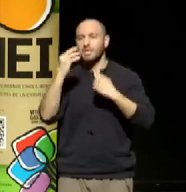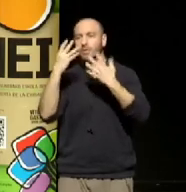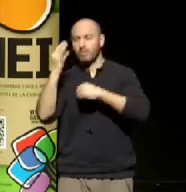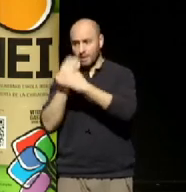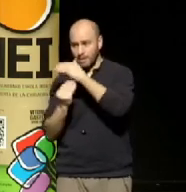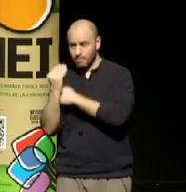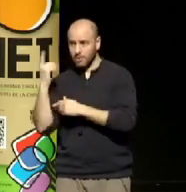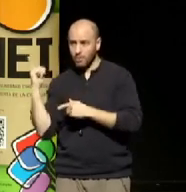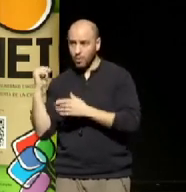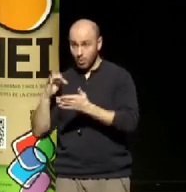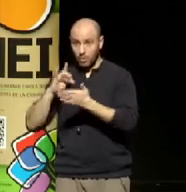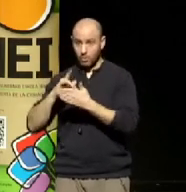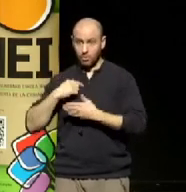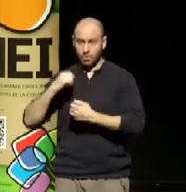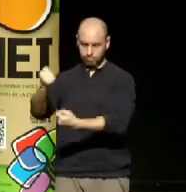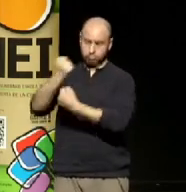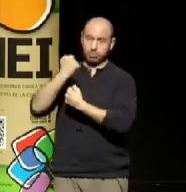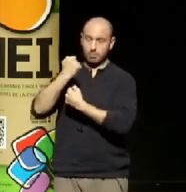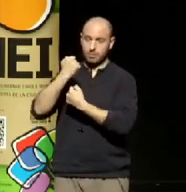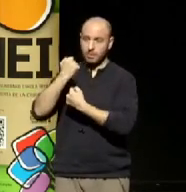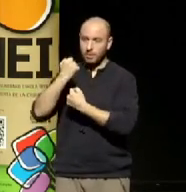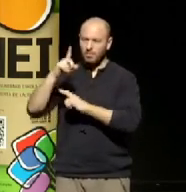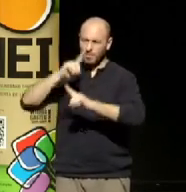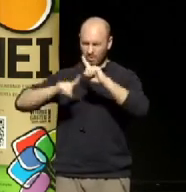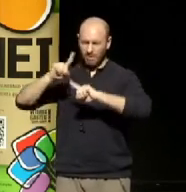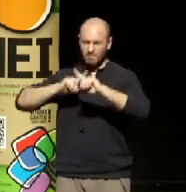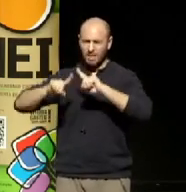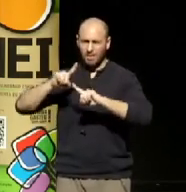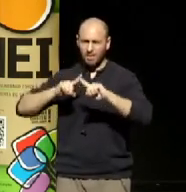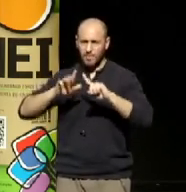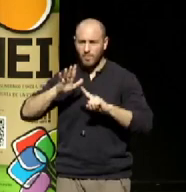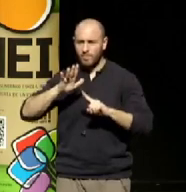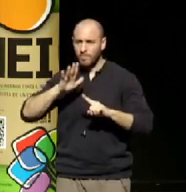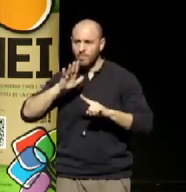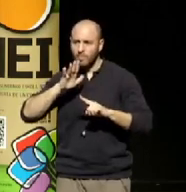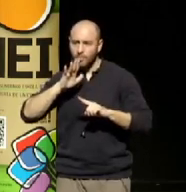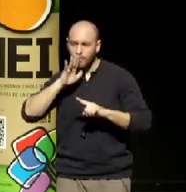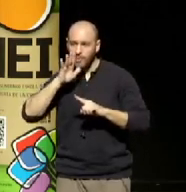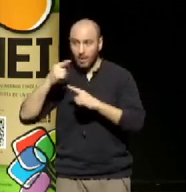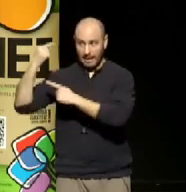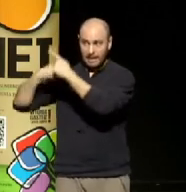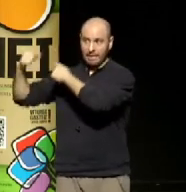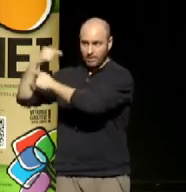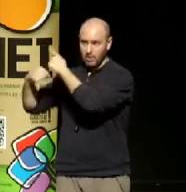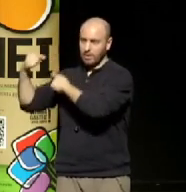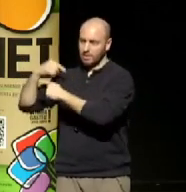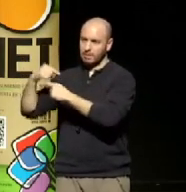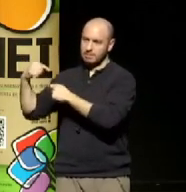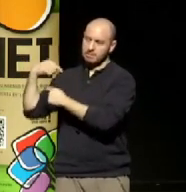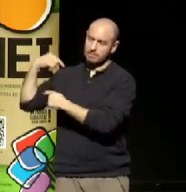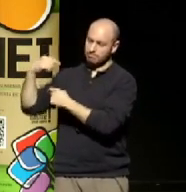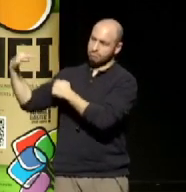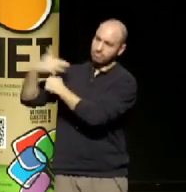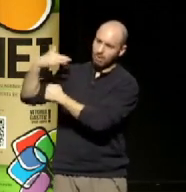que se dieron con un muro delante de sus narices respecto a las generaciones precedentes. Y ahí habláis de